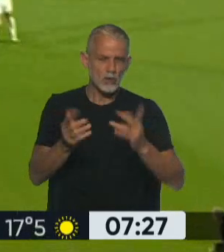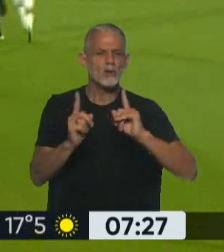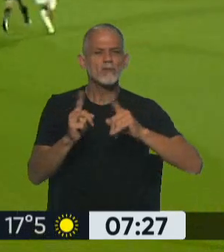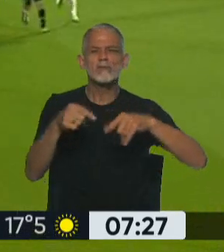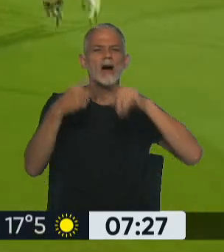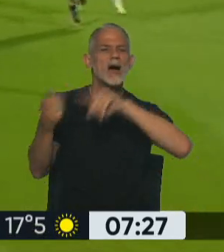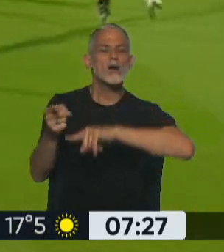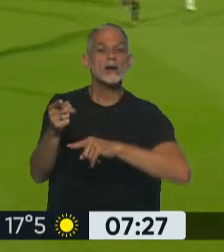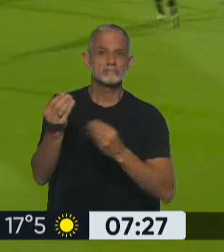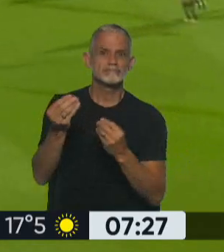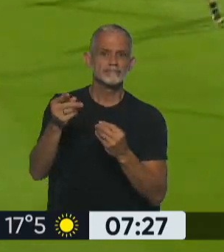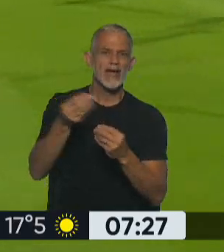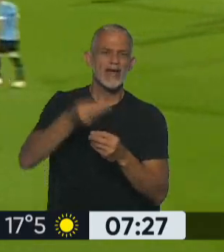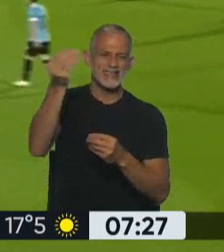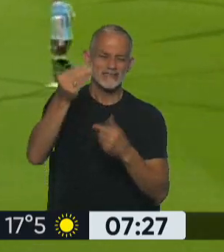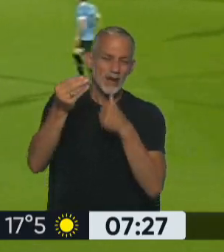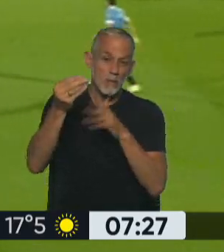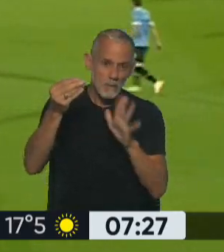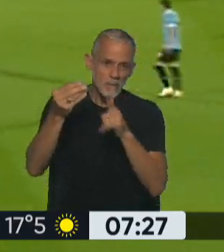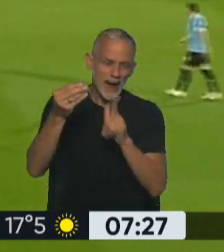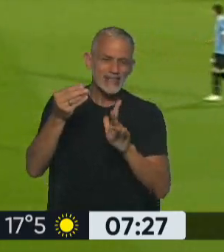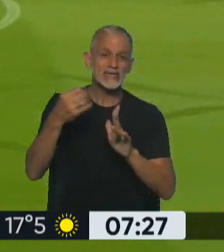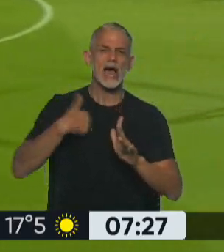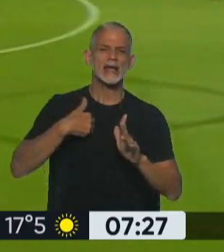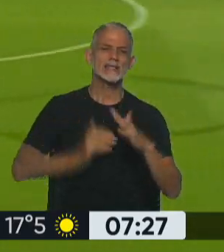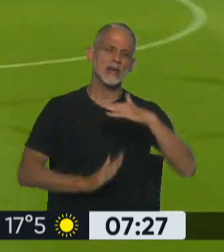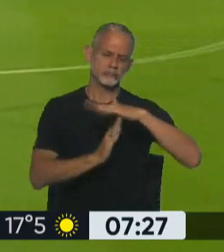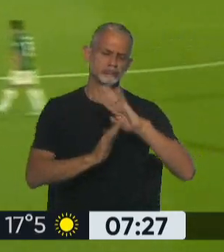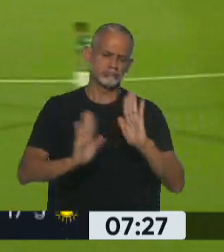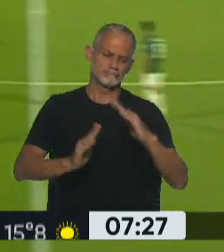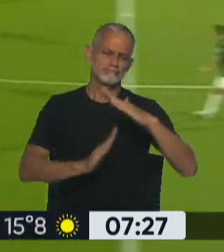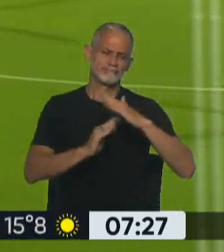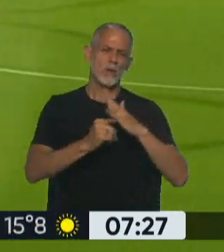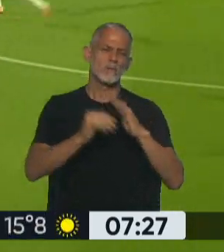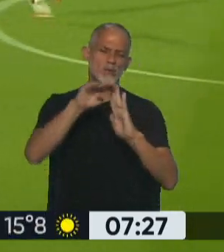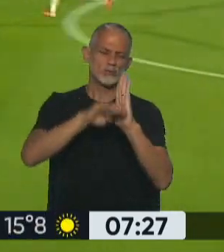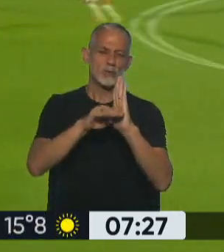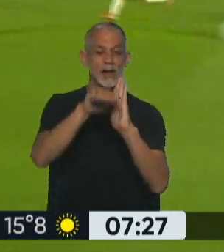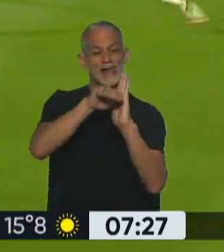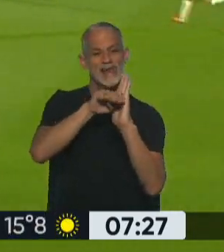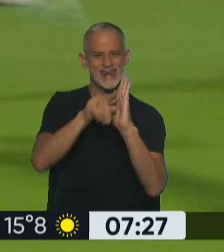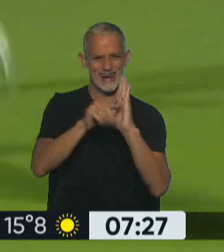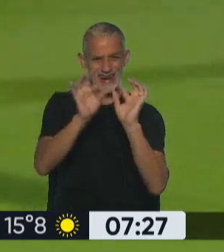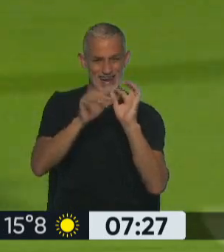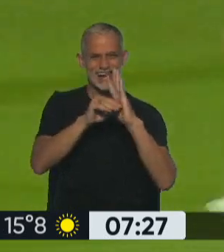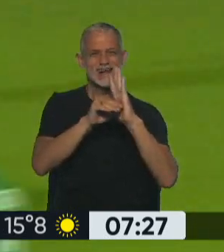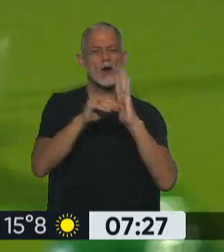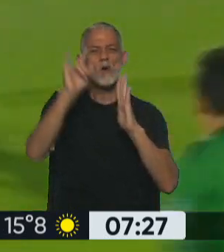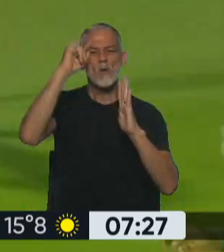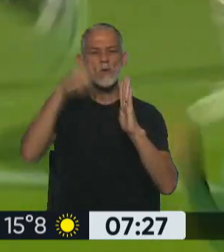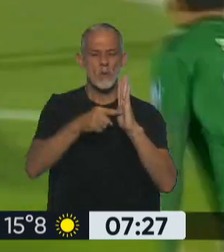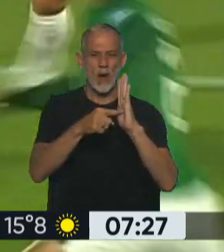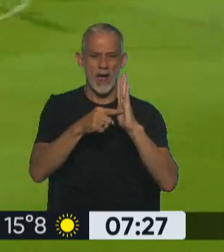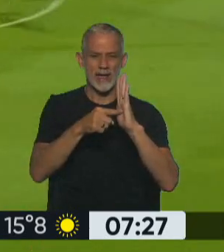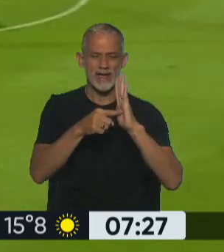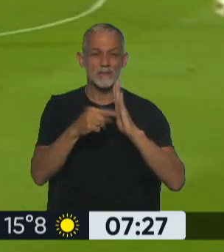rumbo hacia la clasificación. Argentina manda con el triunfo ante Brasil y ahí pegadito está el equipo de Marcelo Bielsa, que